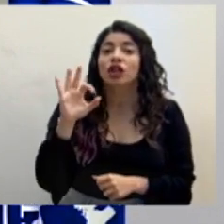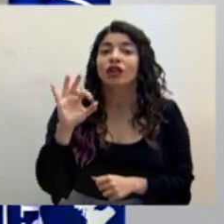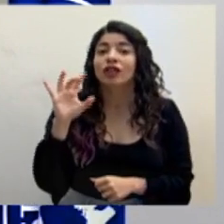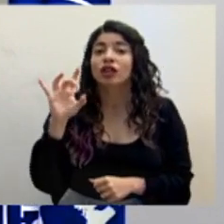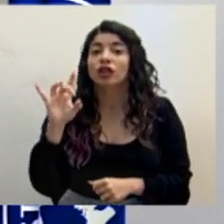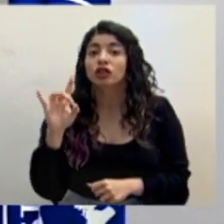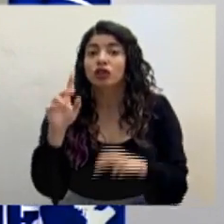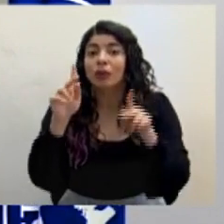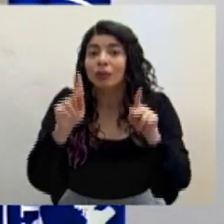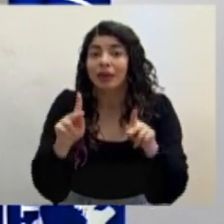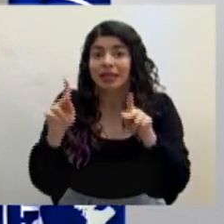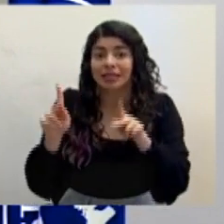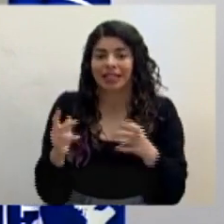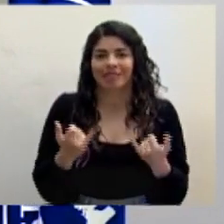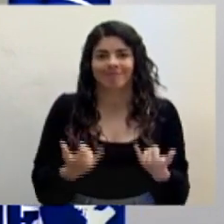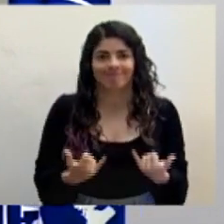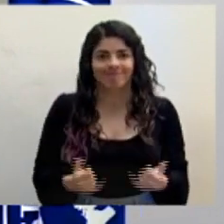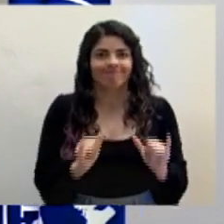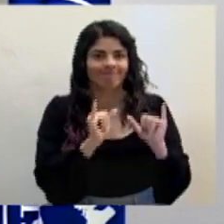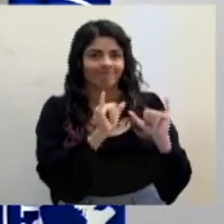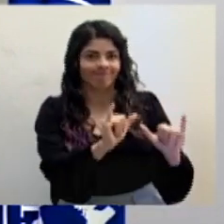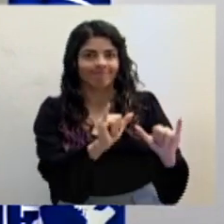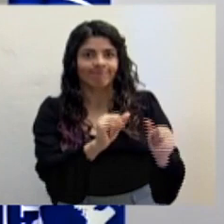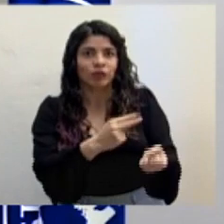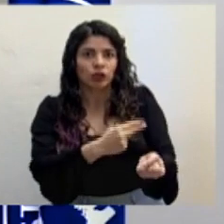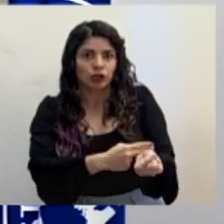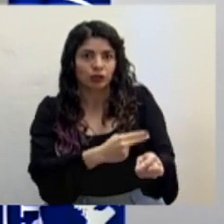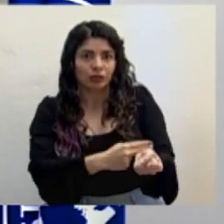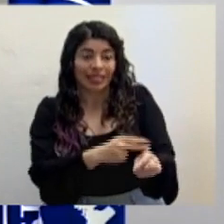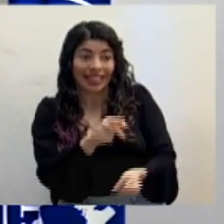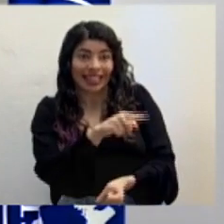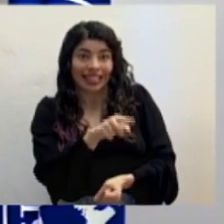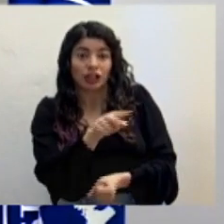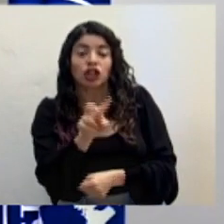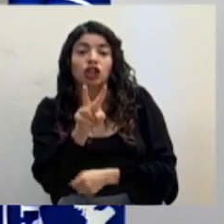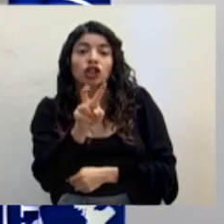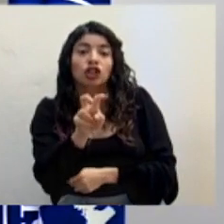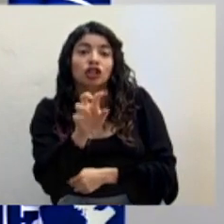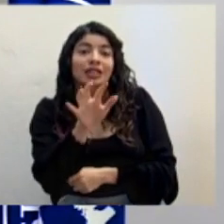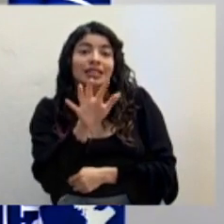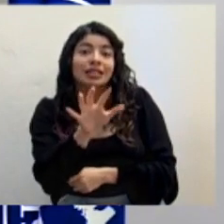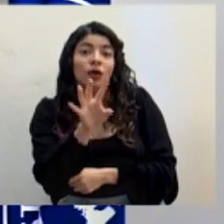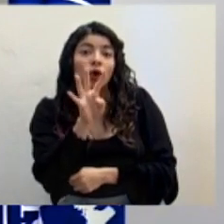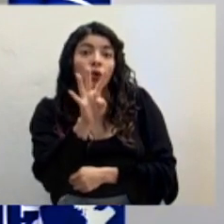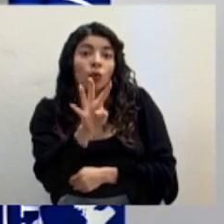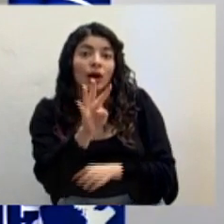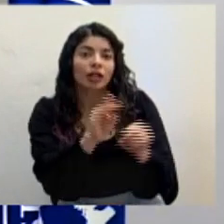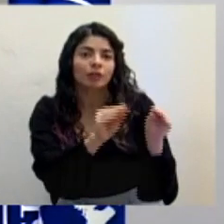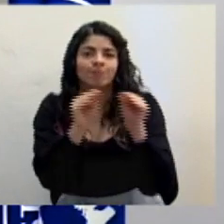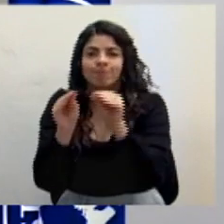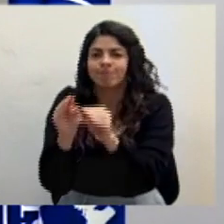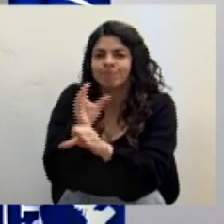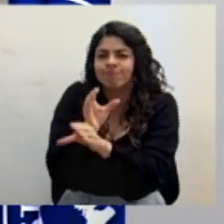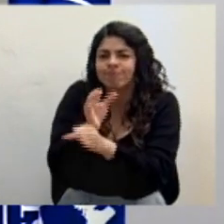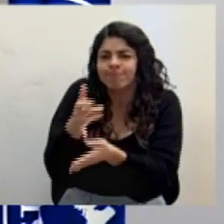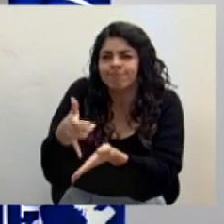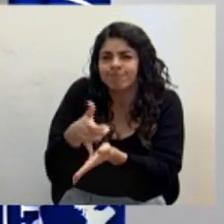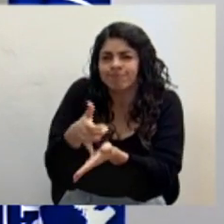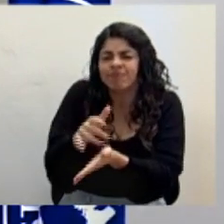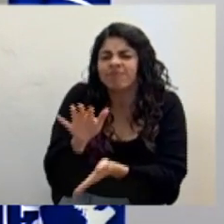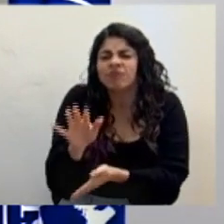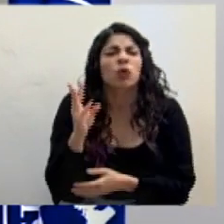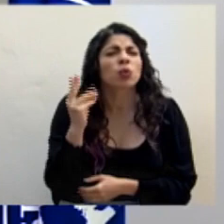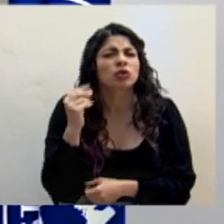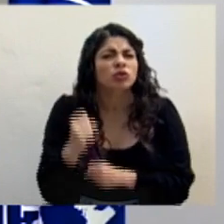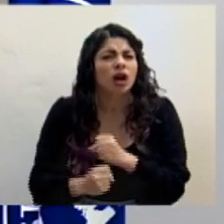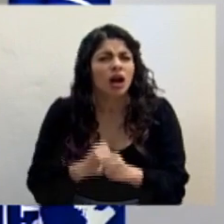598 personas se encuentran hospitalizadas, 254 de ellas en unidades de cuidados intensivos con un rango